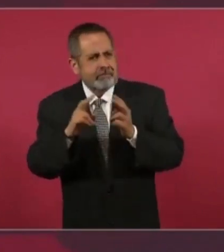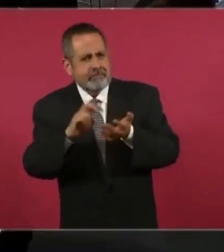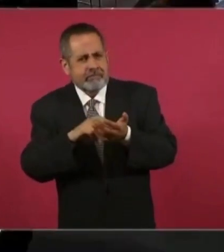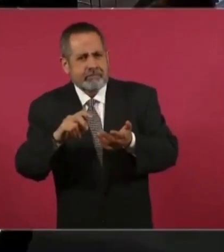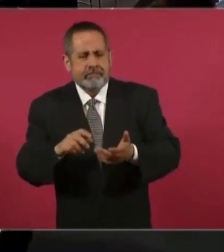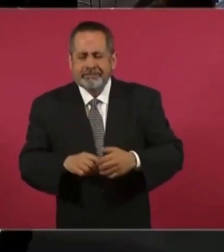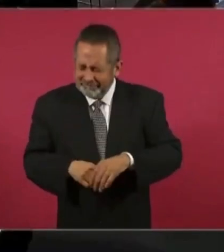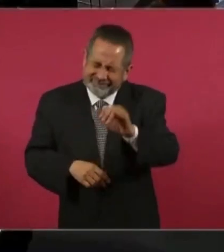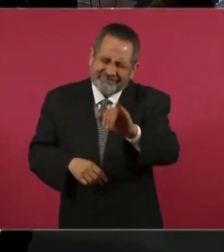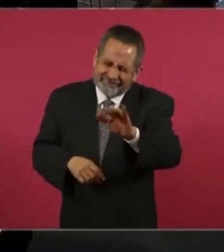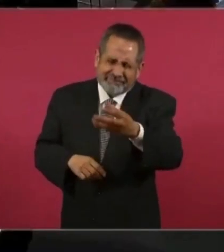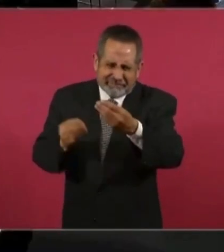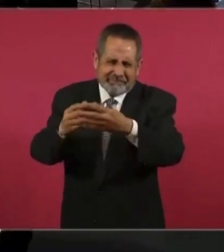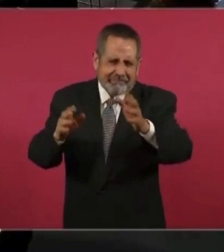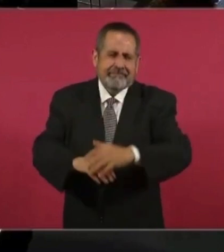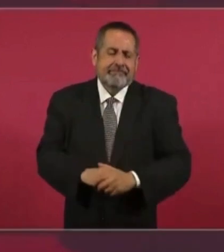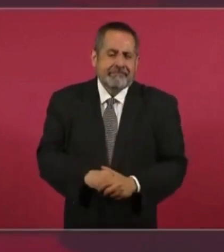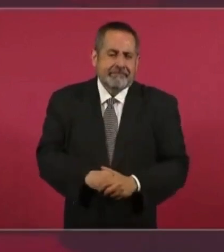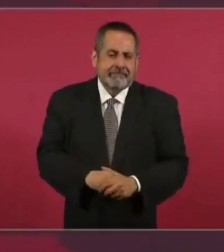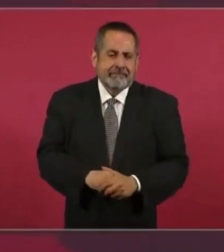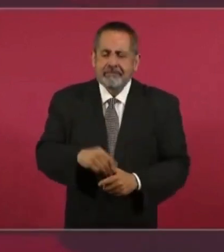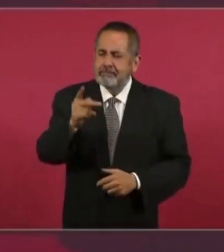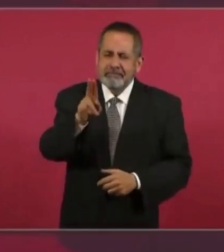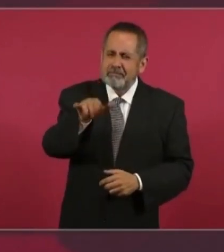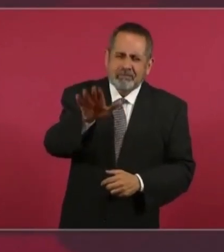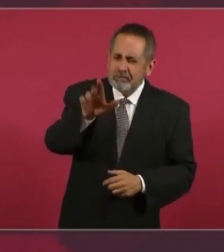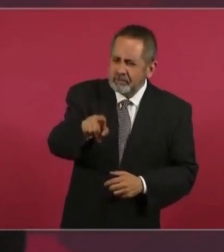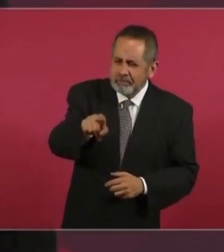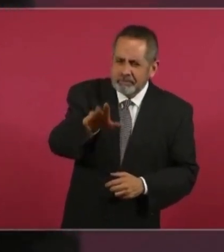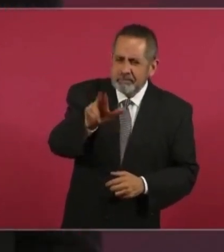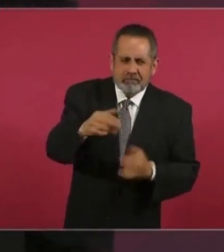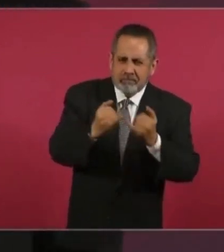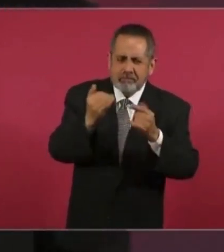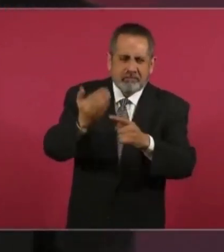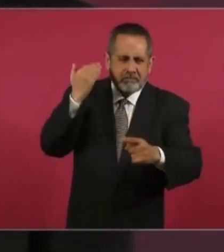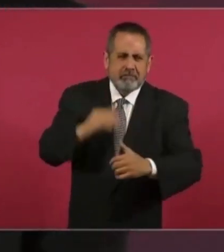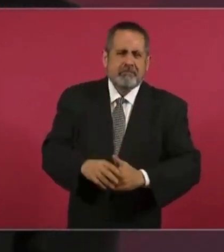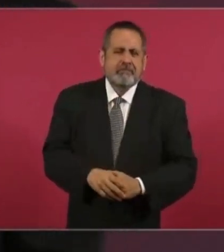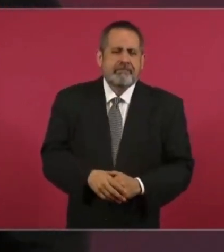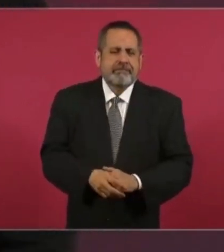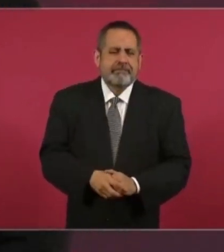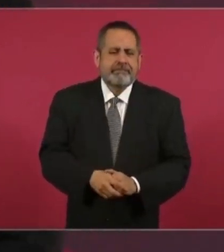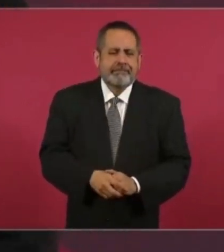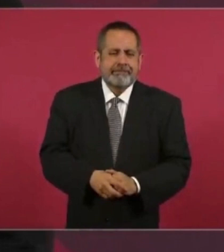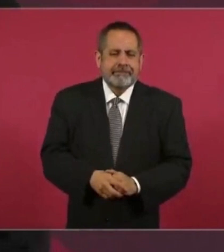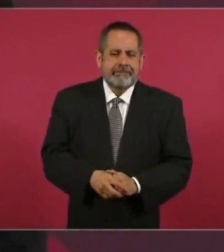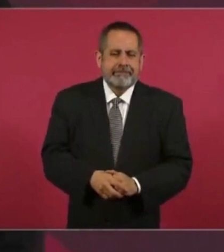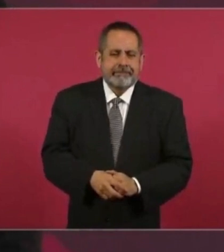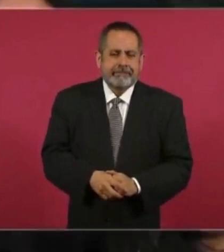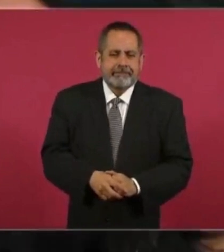¿Sonora? Sí, muchísimos casos. Sonora este pero fin de nunca, semana. Nunca, más igual. De 10 personas. Sí, pero